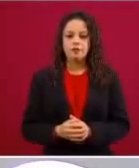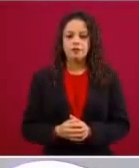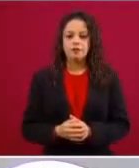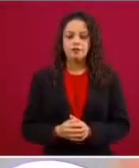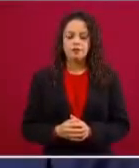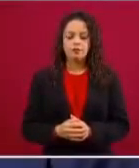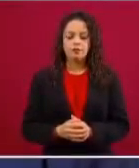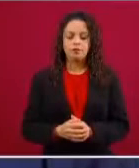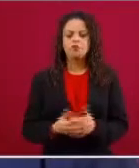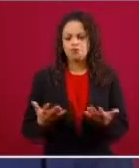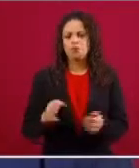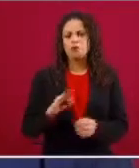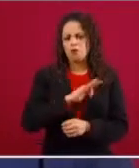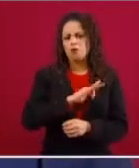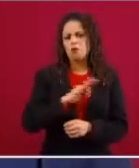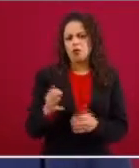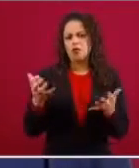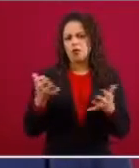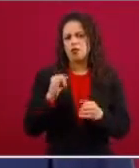podrían participar